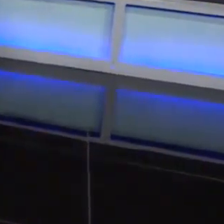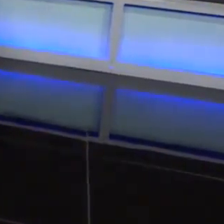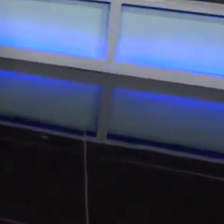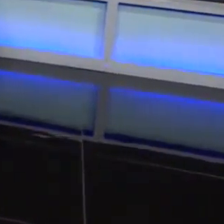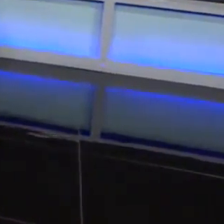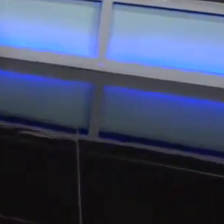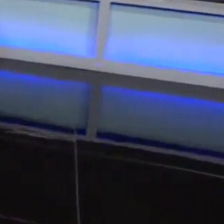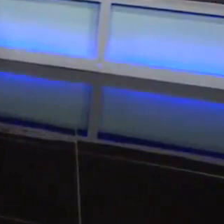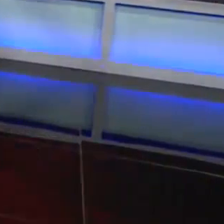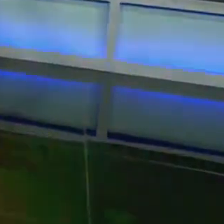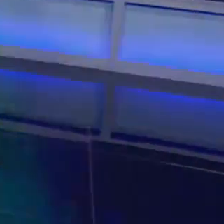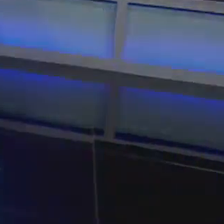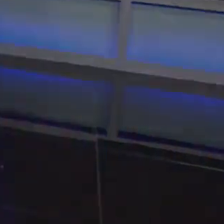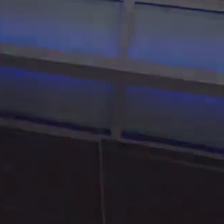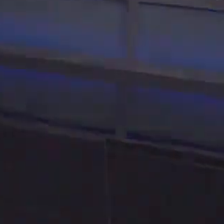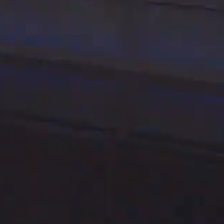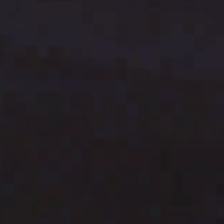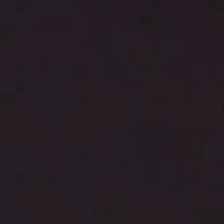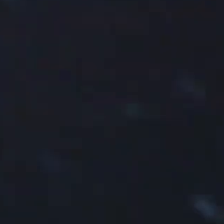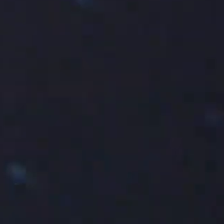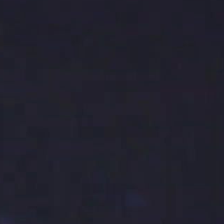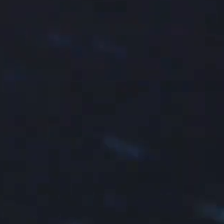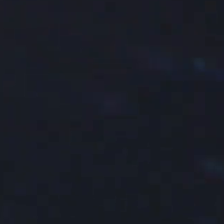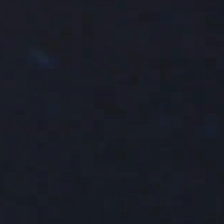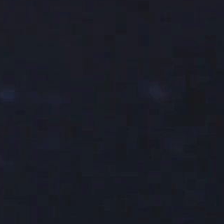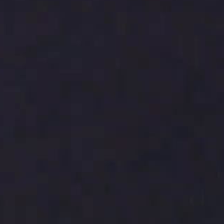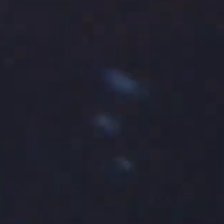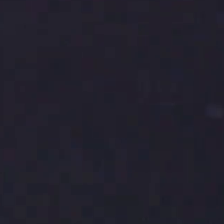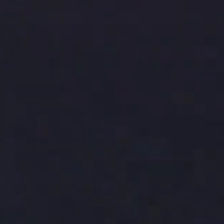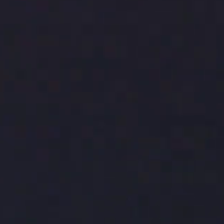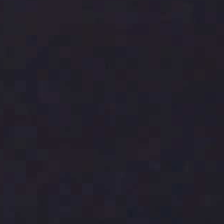Imposible de resolver.